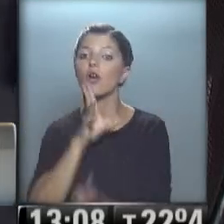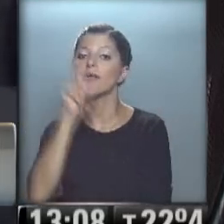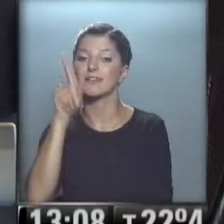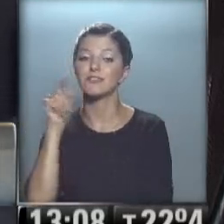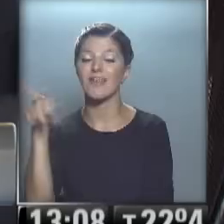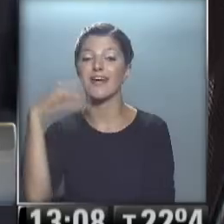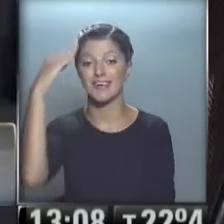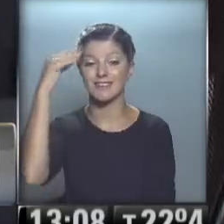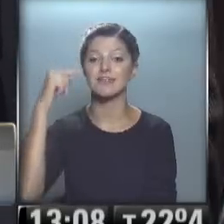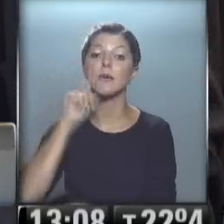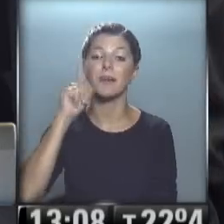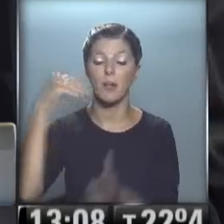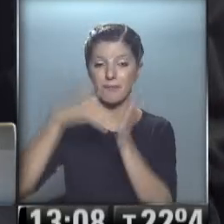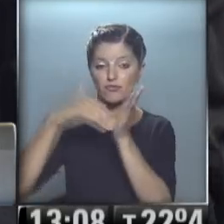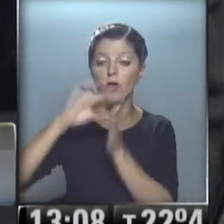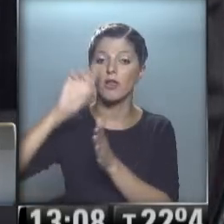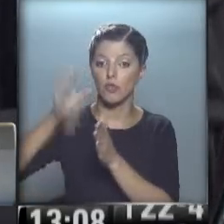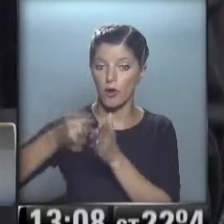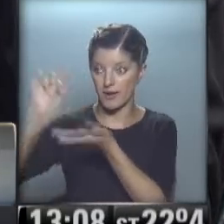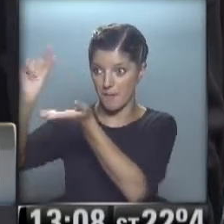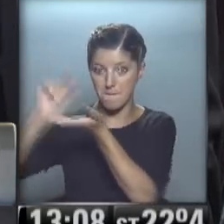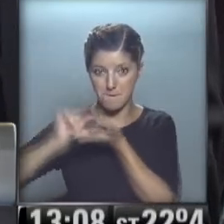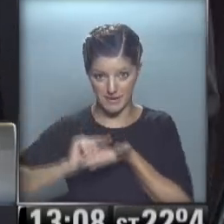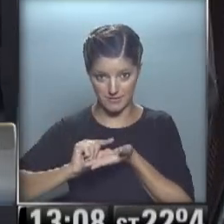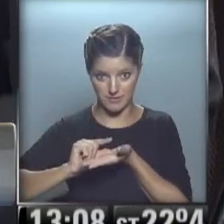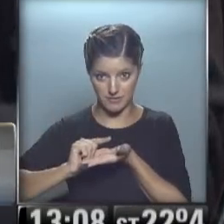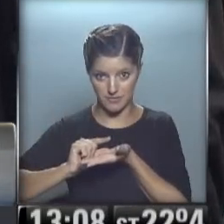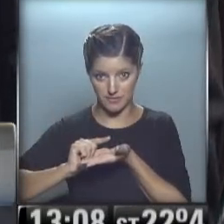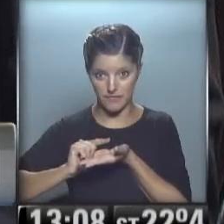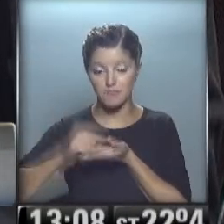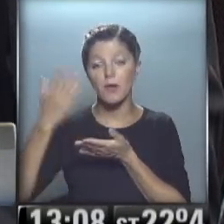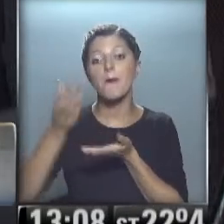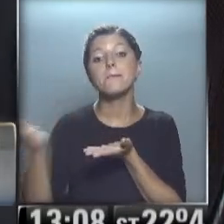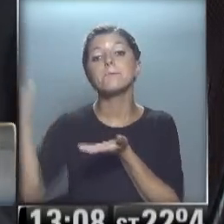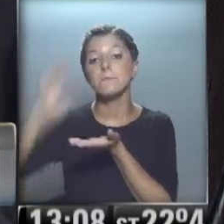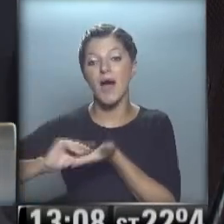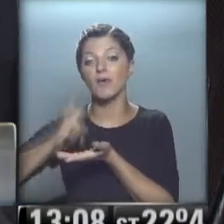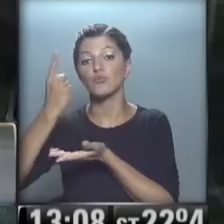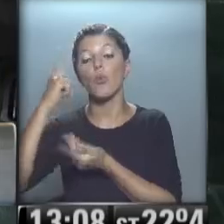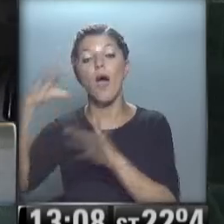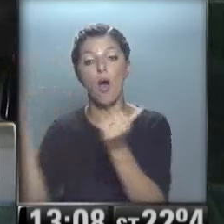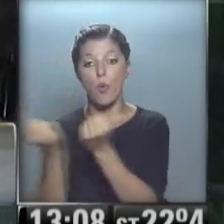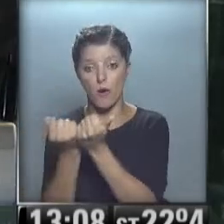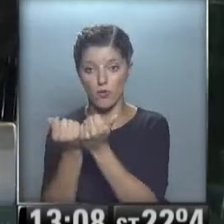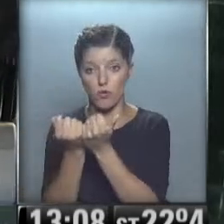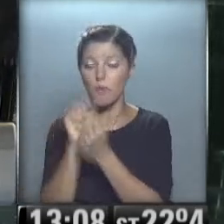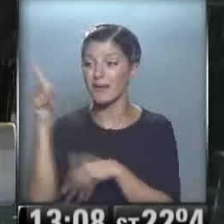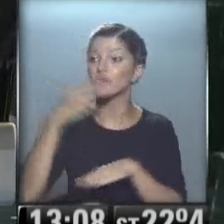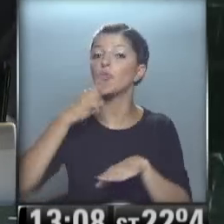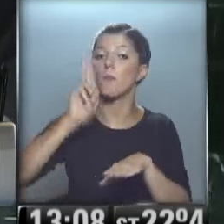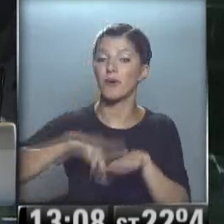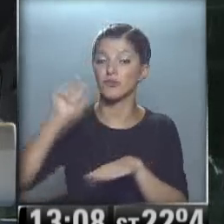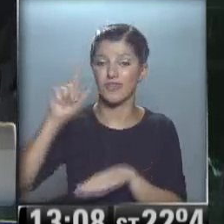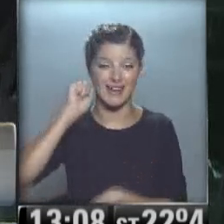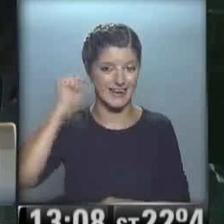15.000 millones de dólares de préstamos o compra de bonos de la deuda ucraniana, más un acuerdo para reducir el precio del